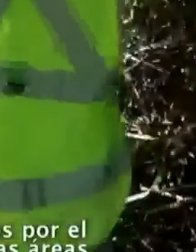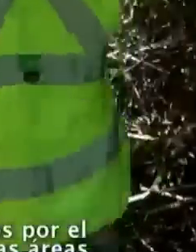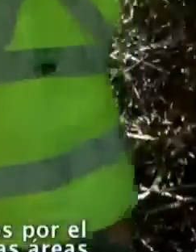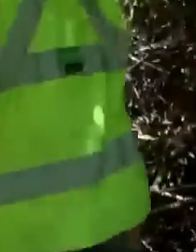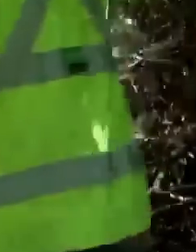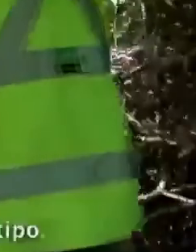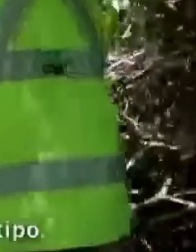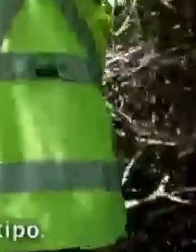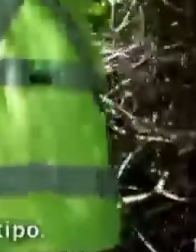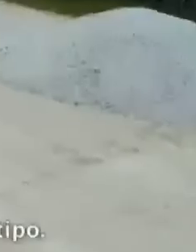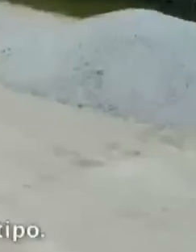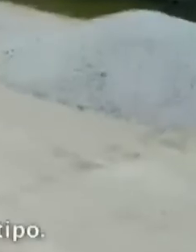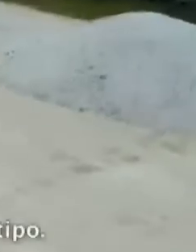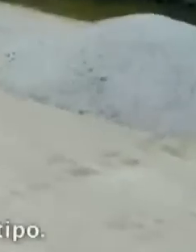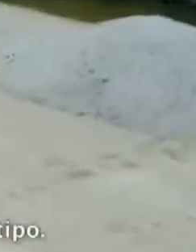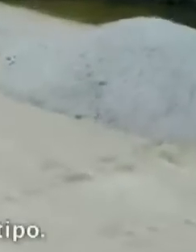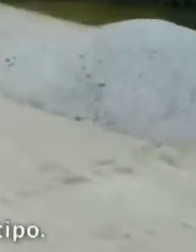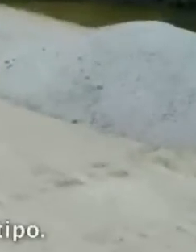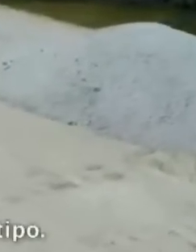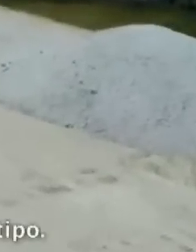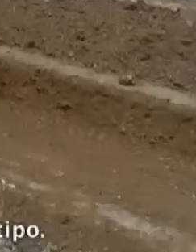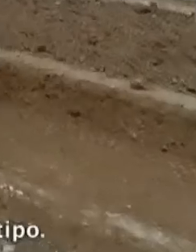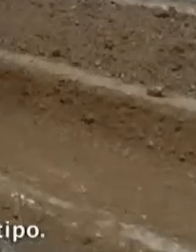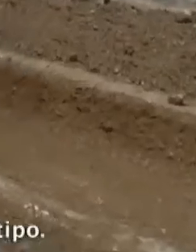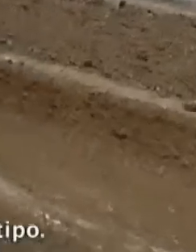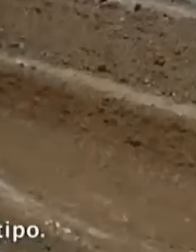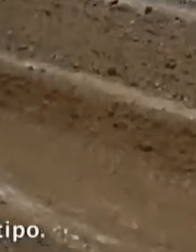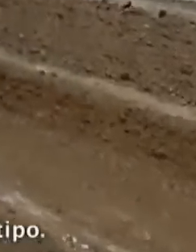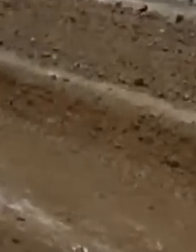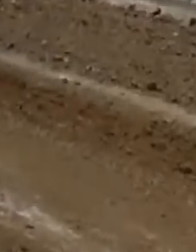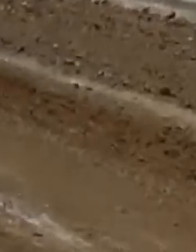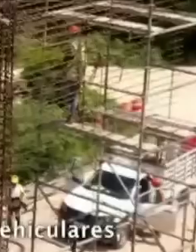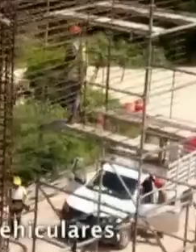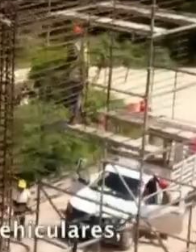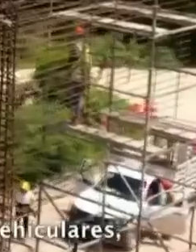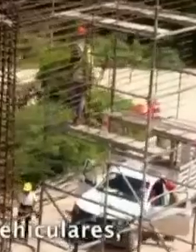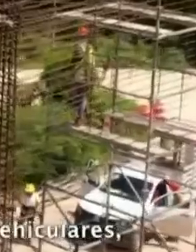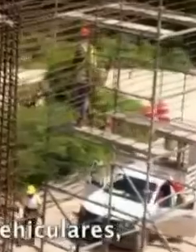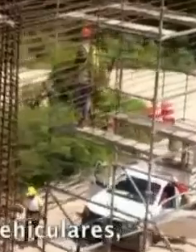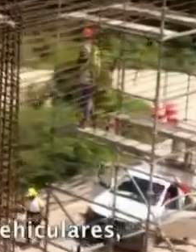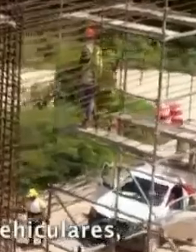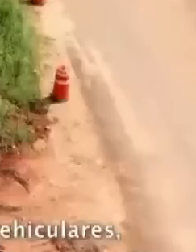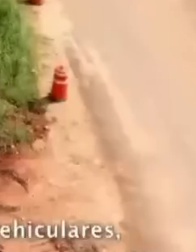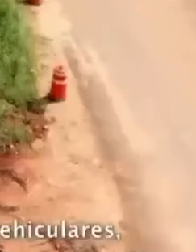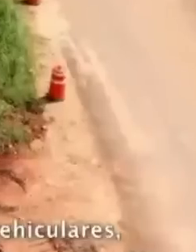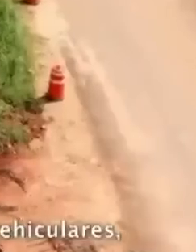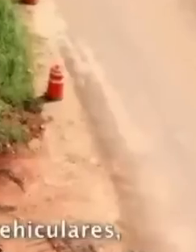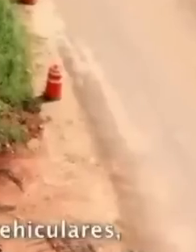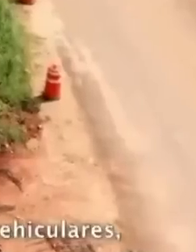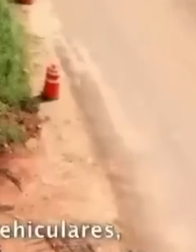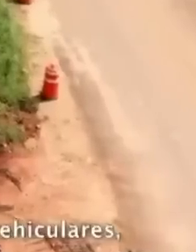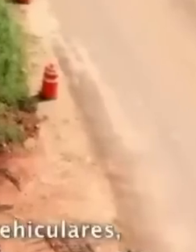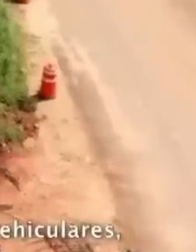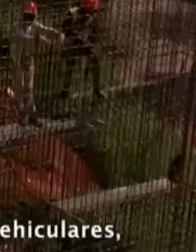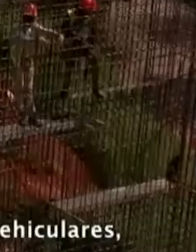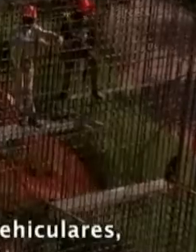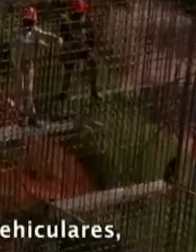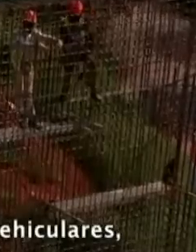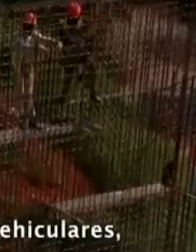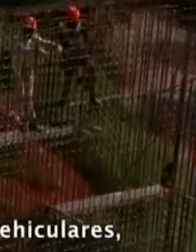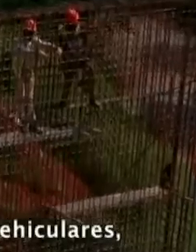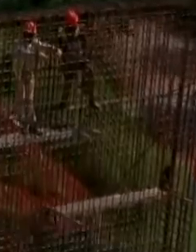nuevas áreas y continuamos con trabajos de terracerías de todo tipo. En el tramo 3, continuamos con la construcción de